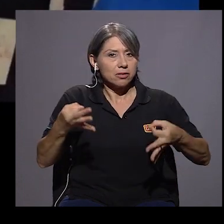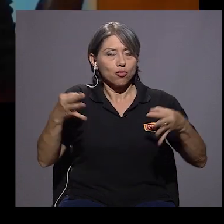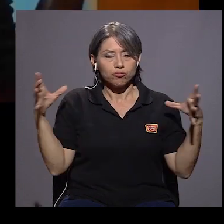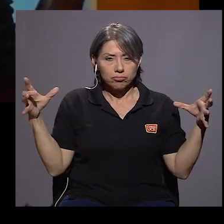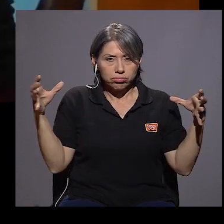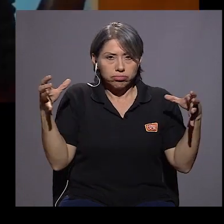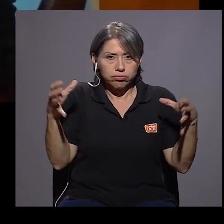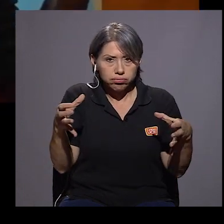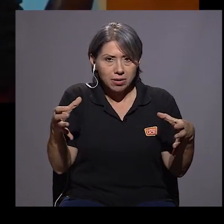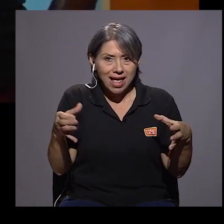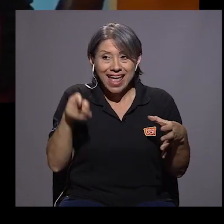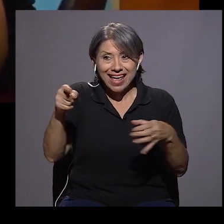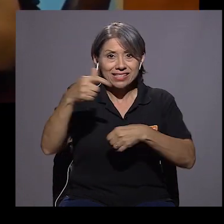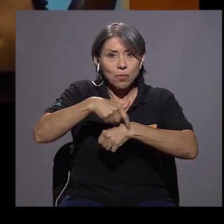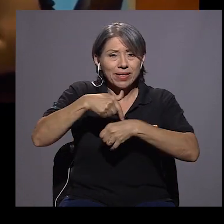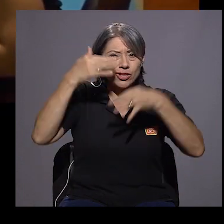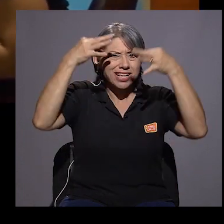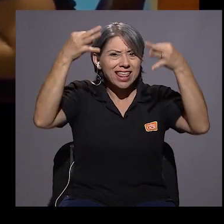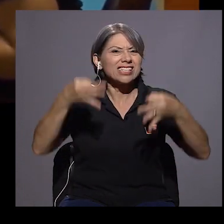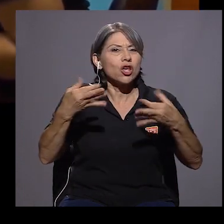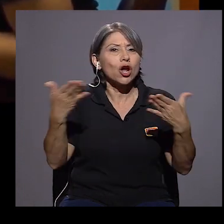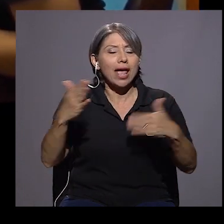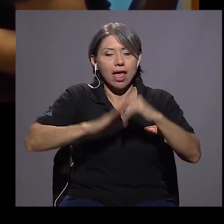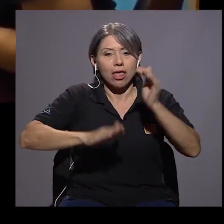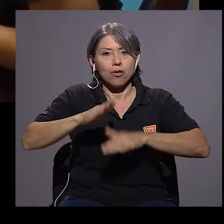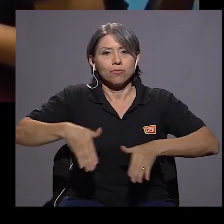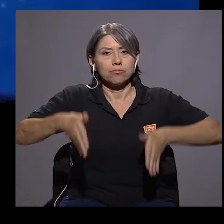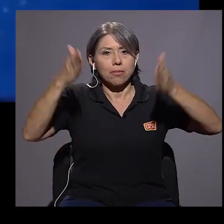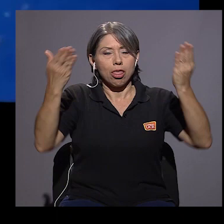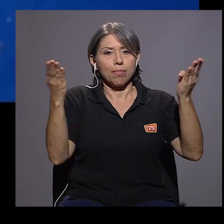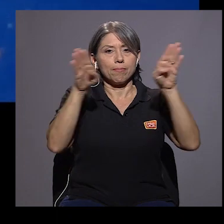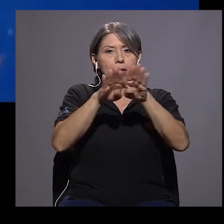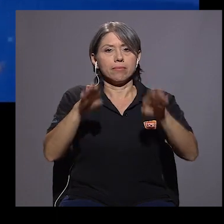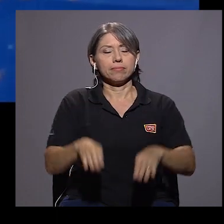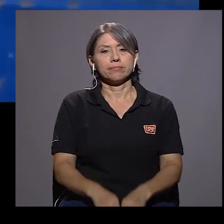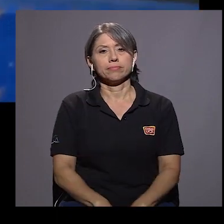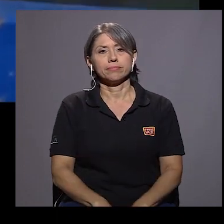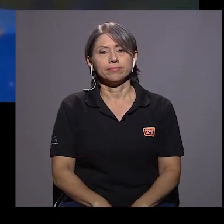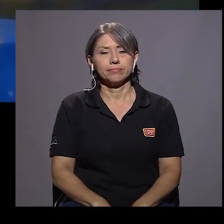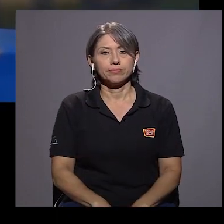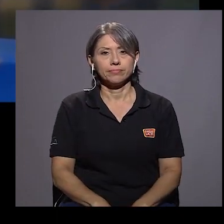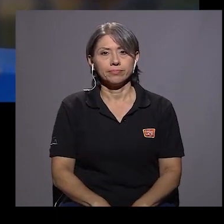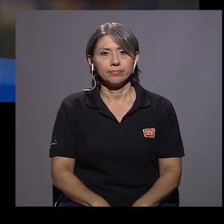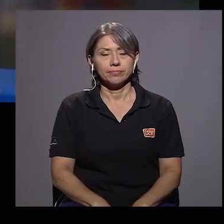una decisión como cuerpo estudiantil y en ese momento se decidió tomar la sede.